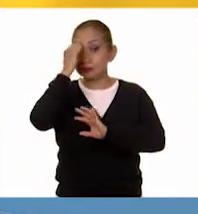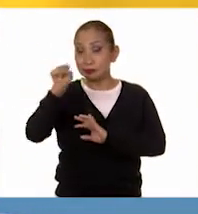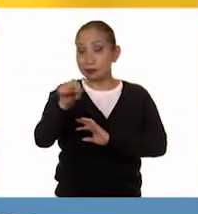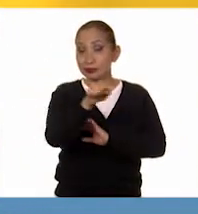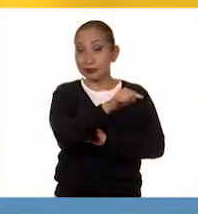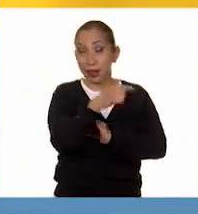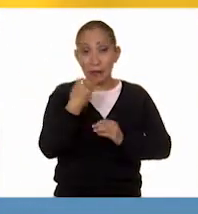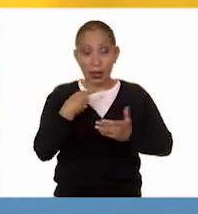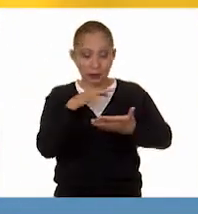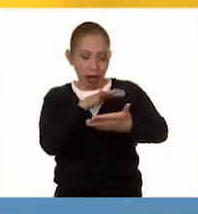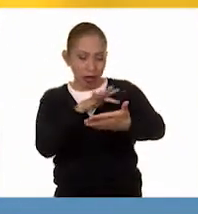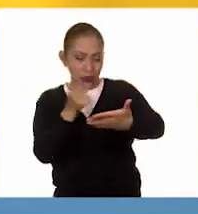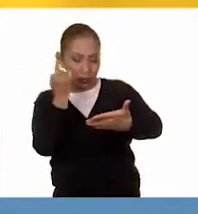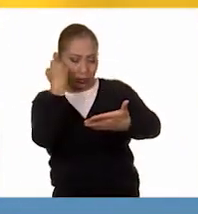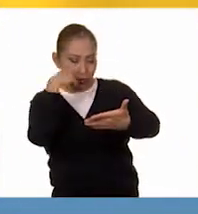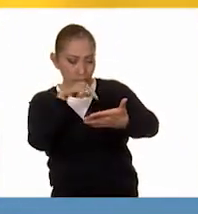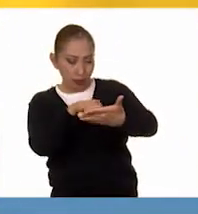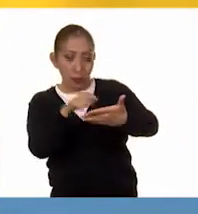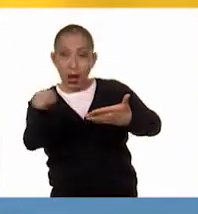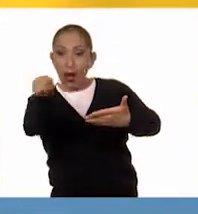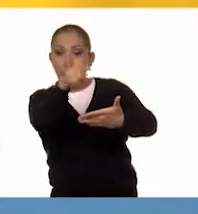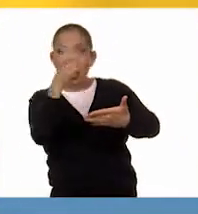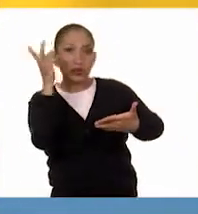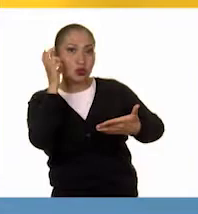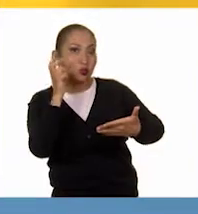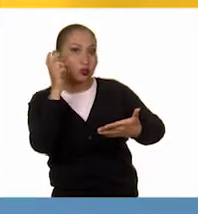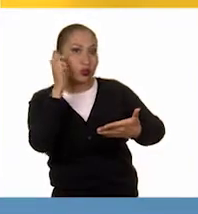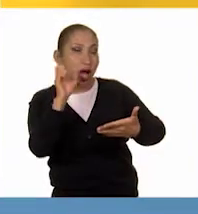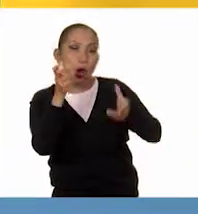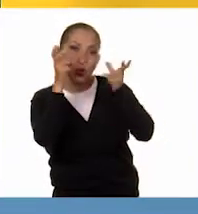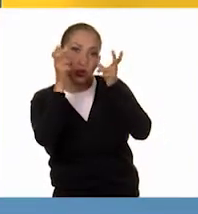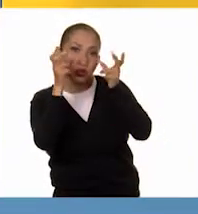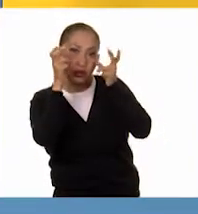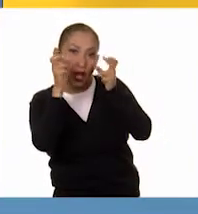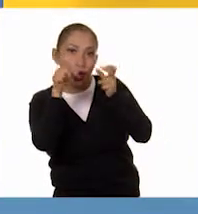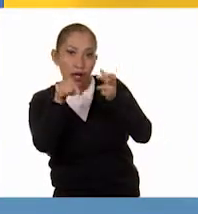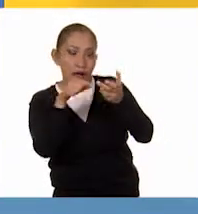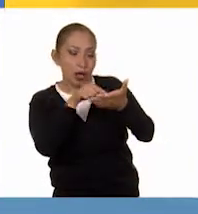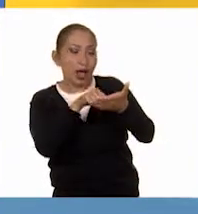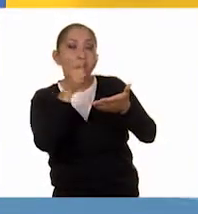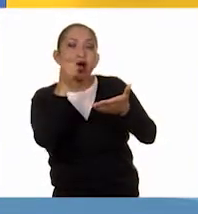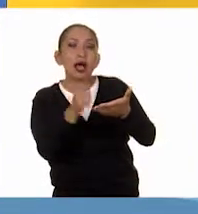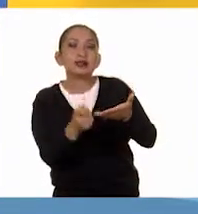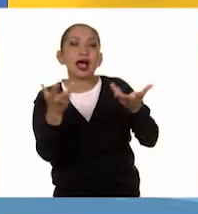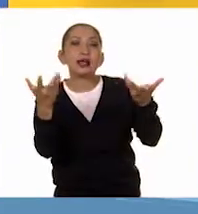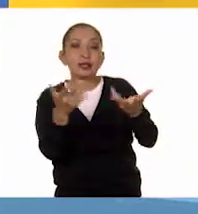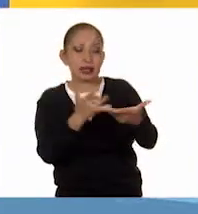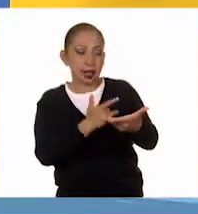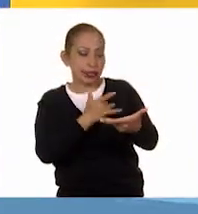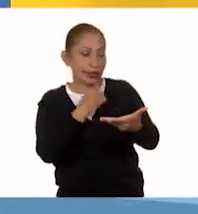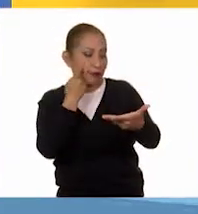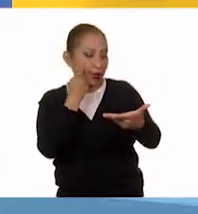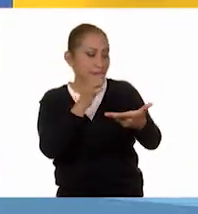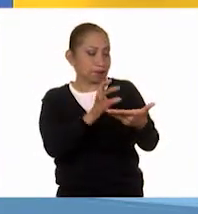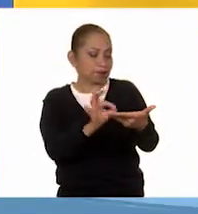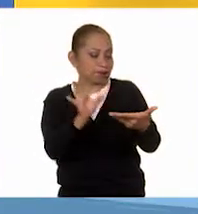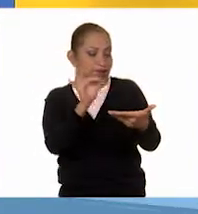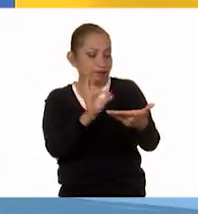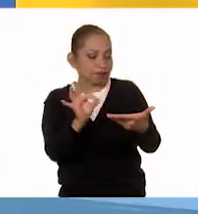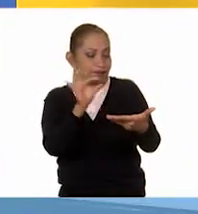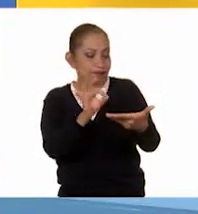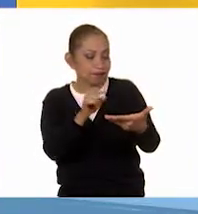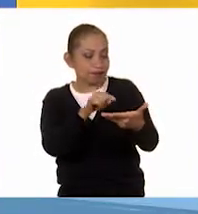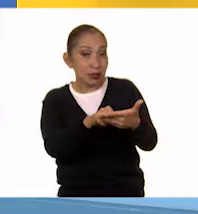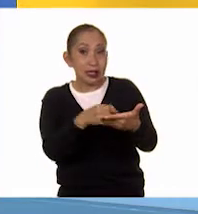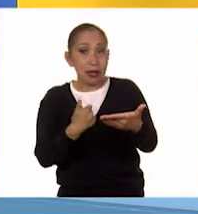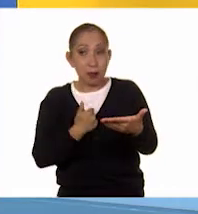debe interpretar un texto para una audiencia, lo cual implica, entre otras cosas, construir sentido y aprovechar los recursos